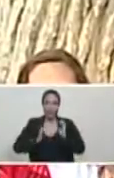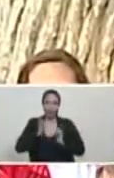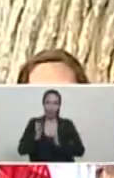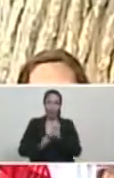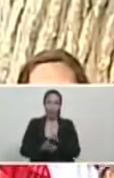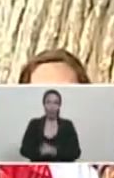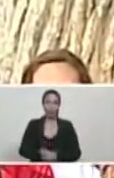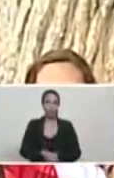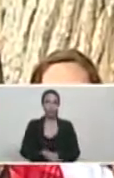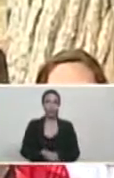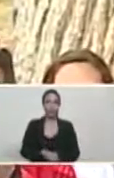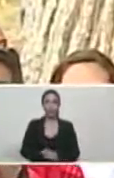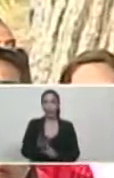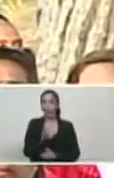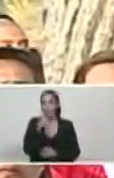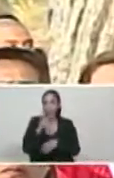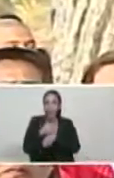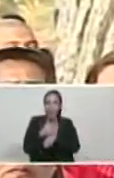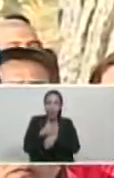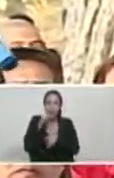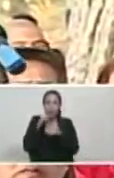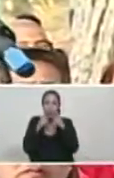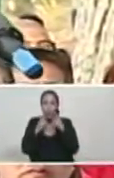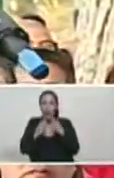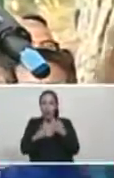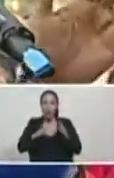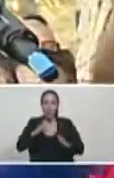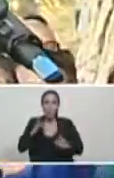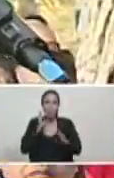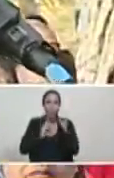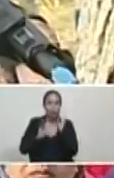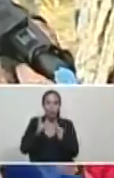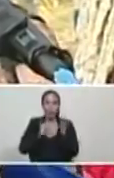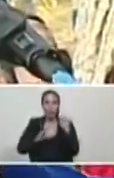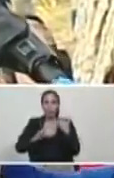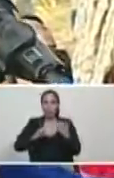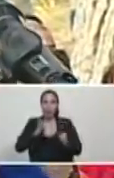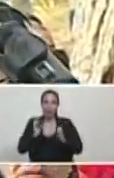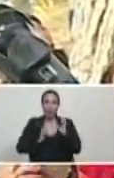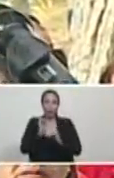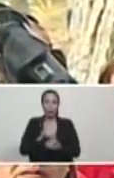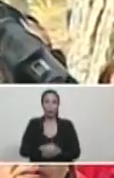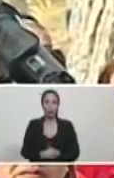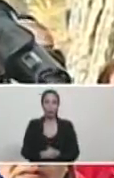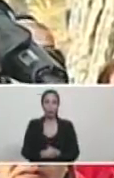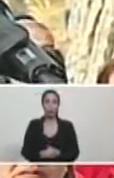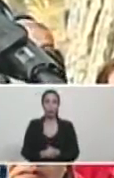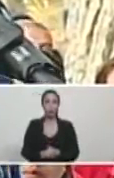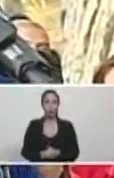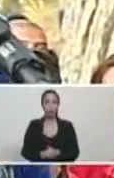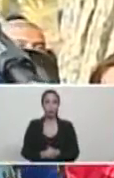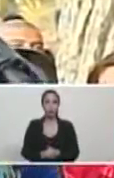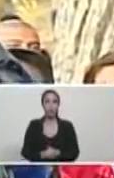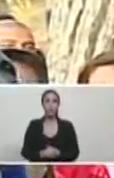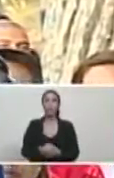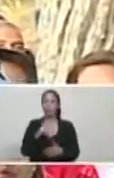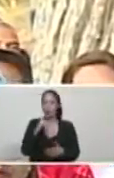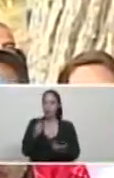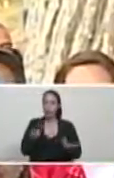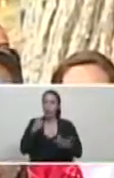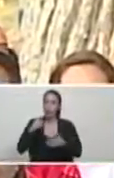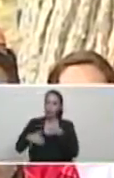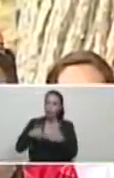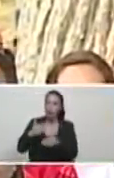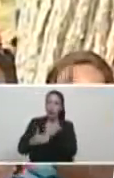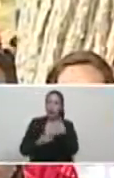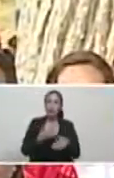desde temprano, llorando. ¿Verdad? Sí, sí, muy emocionada. Pero ella es la base de seguir nosotros avanzando en el Movimiento por la